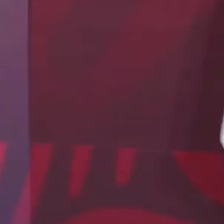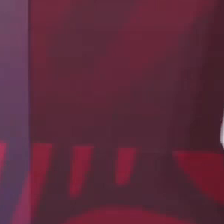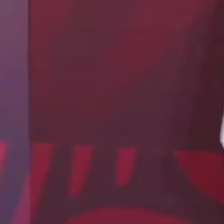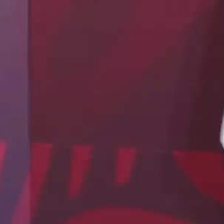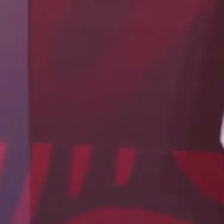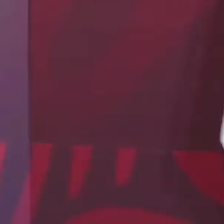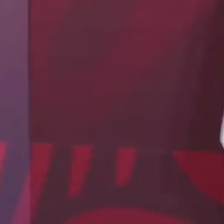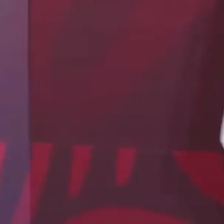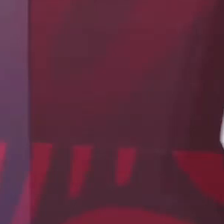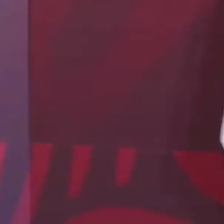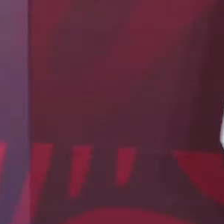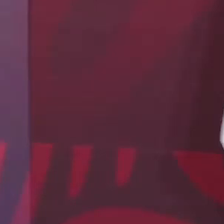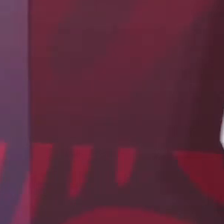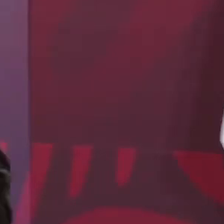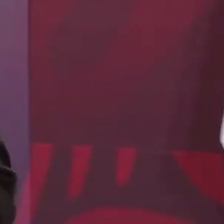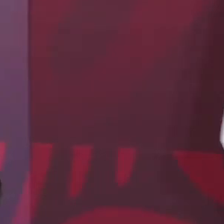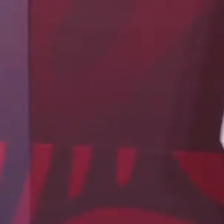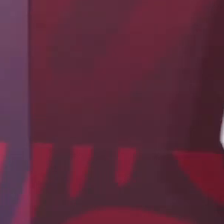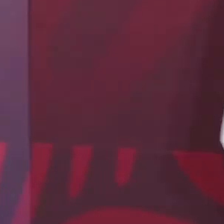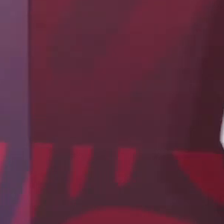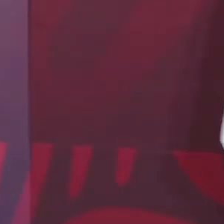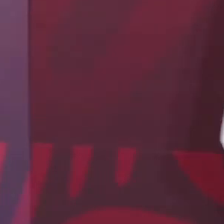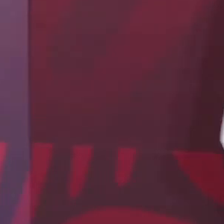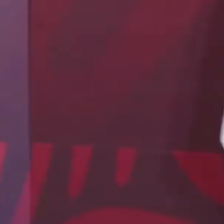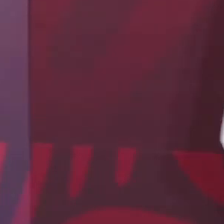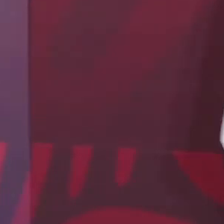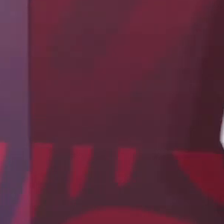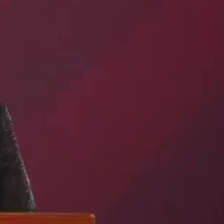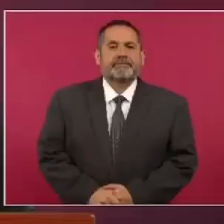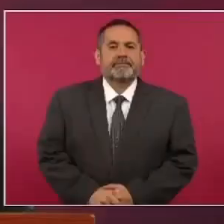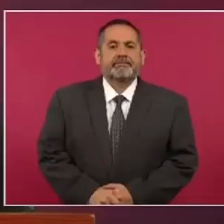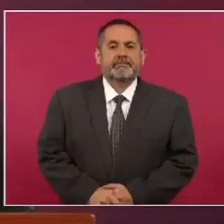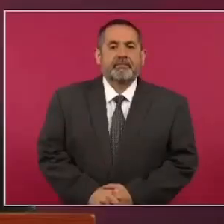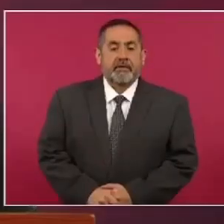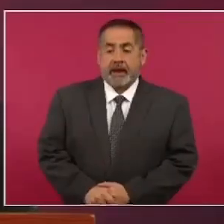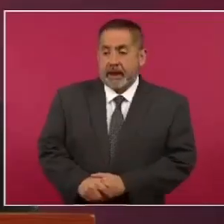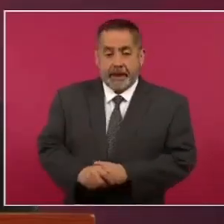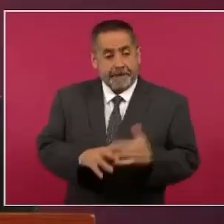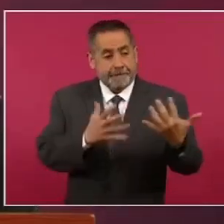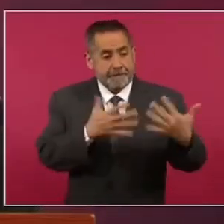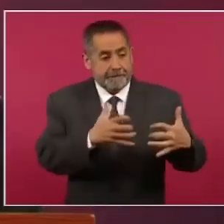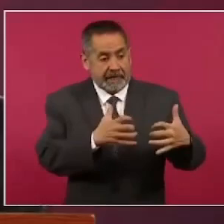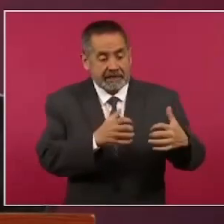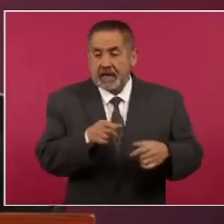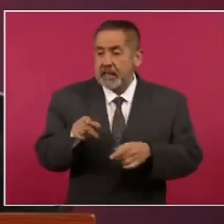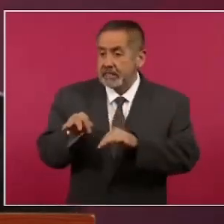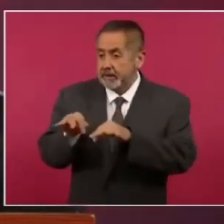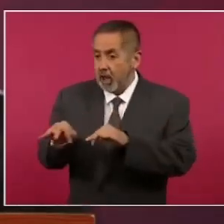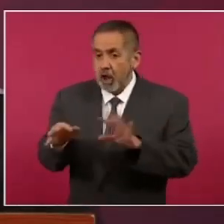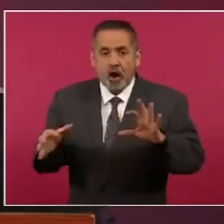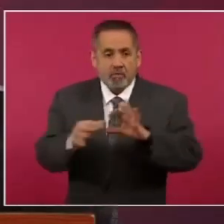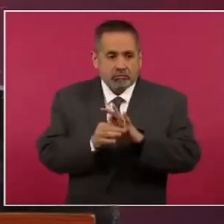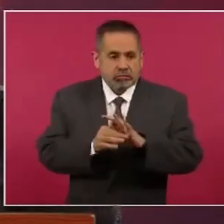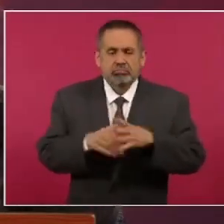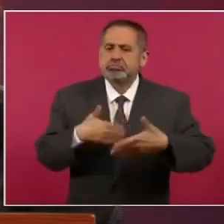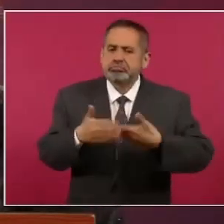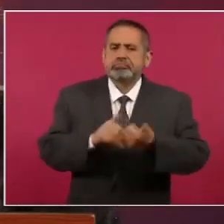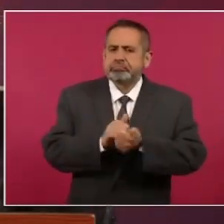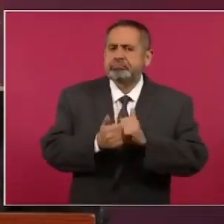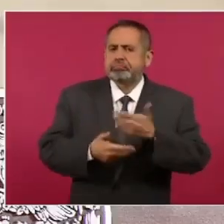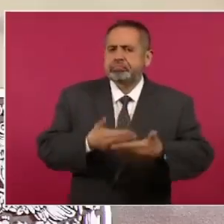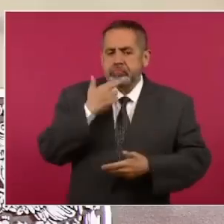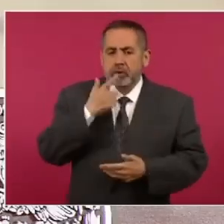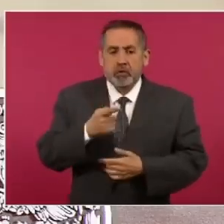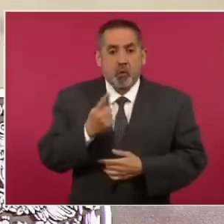tanto empresas como trabajadores puedan construir el fortalecimiento de la empresa. Y creo que de lo más relevante que aquí comentaba